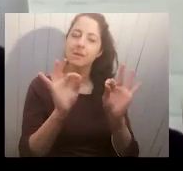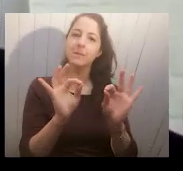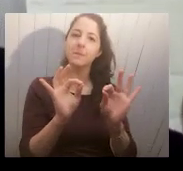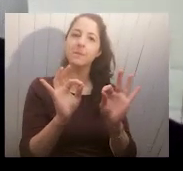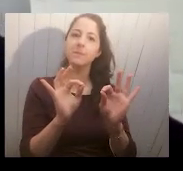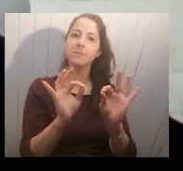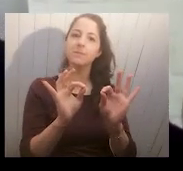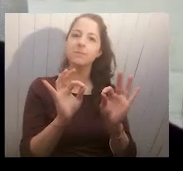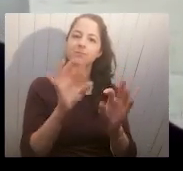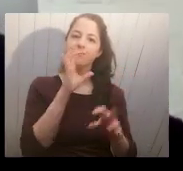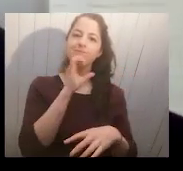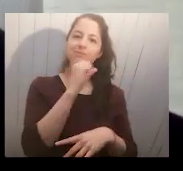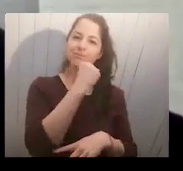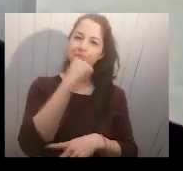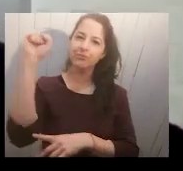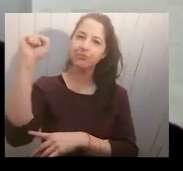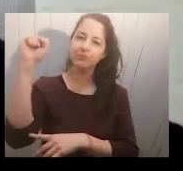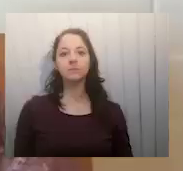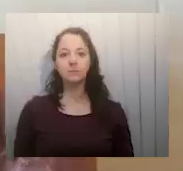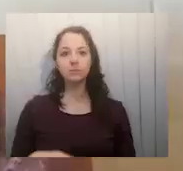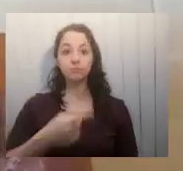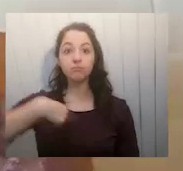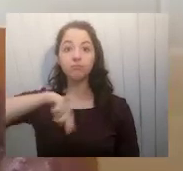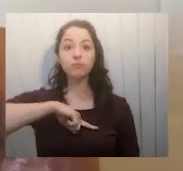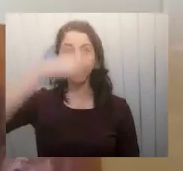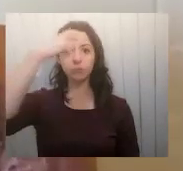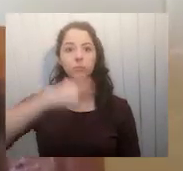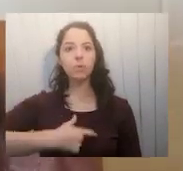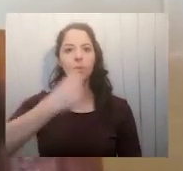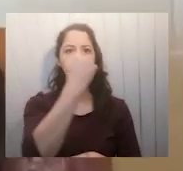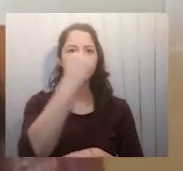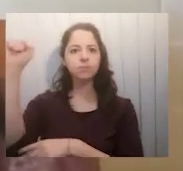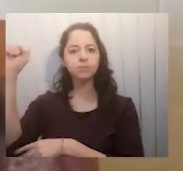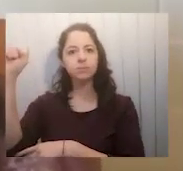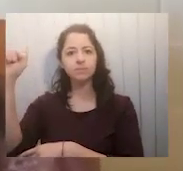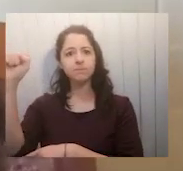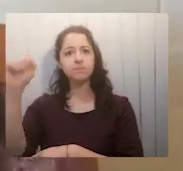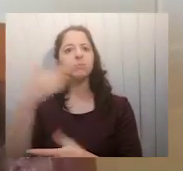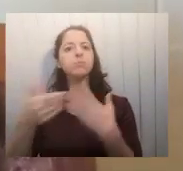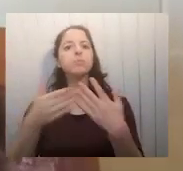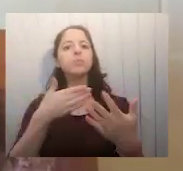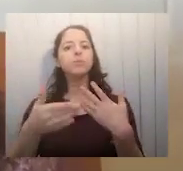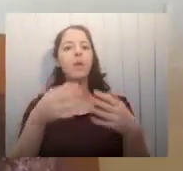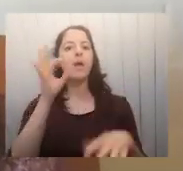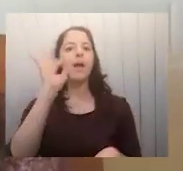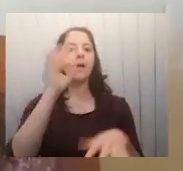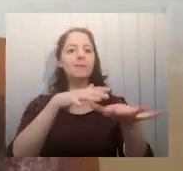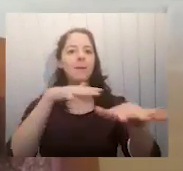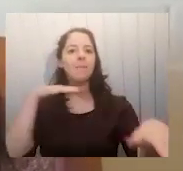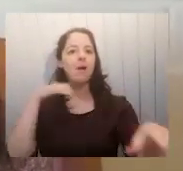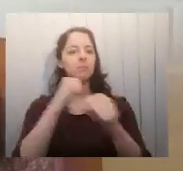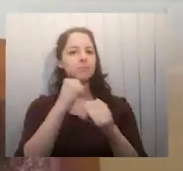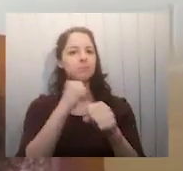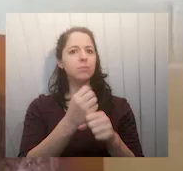resistencia para la revuelta. Somos resistencia desde la Asamblea Obrera de Alimentación Nacional,